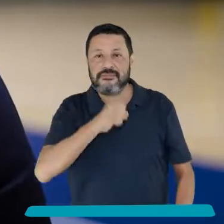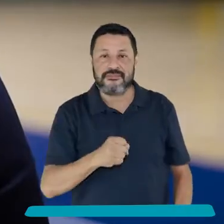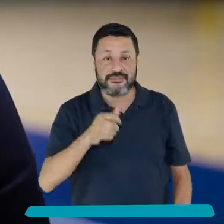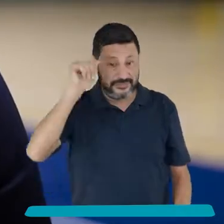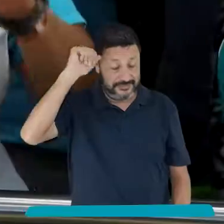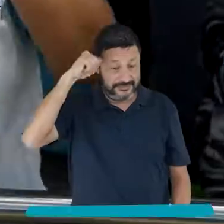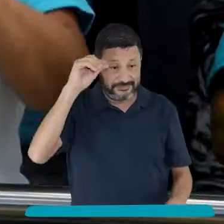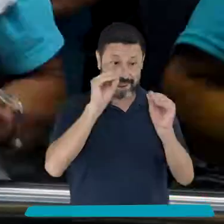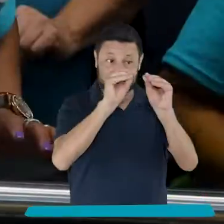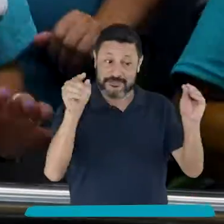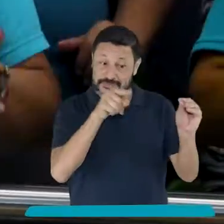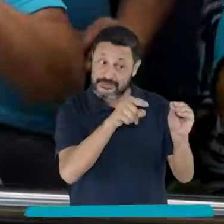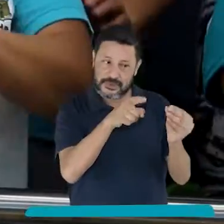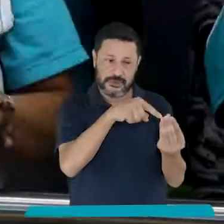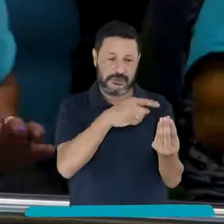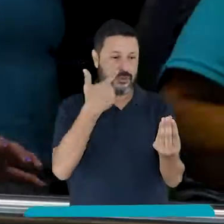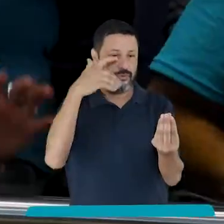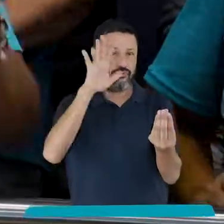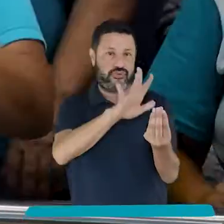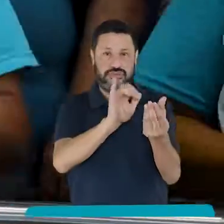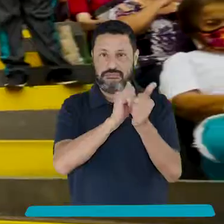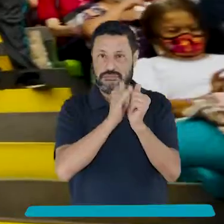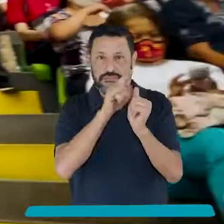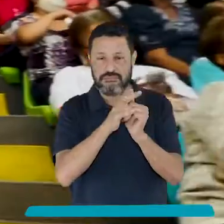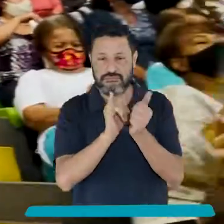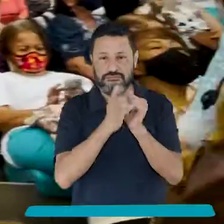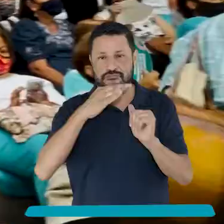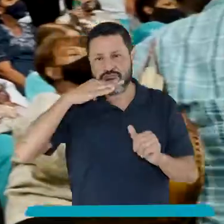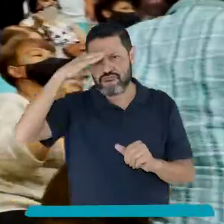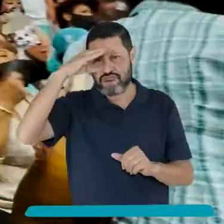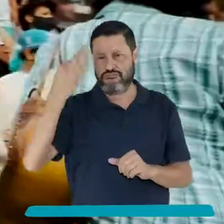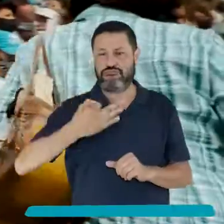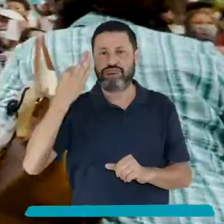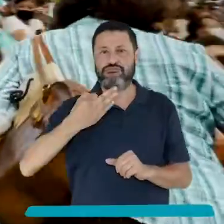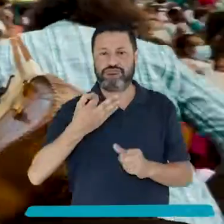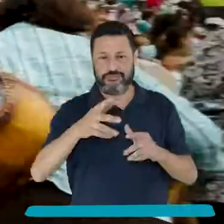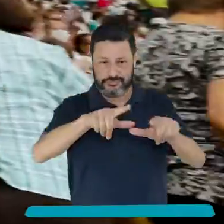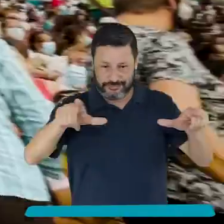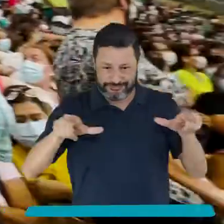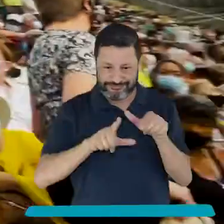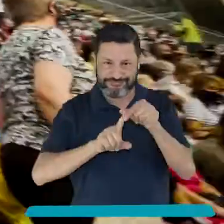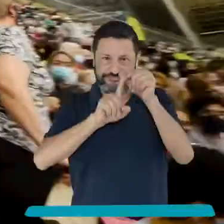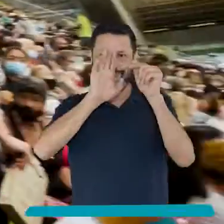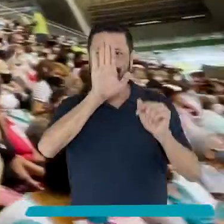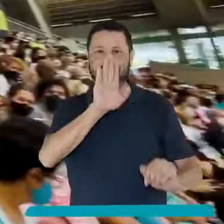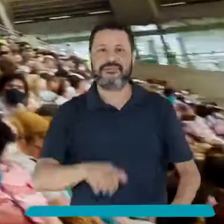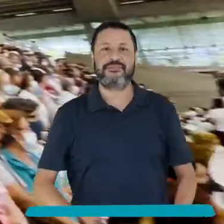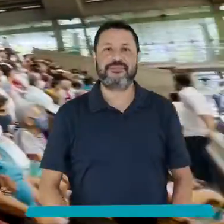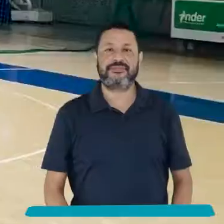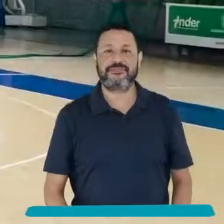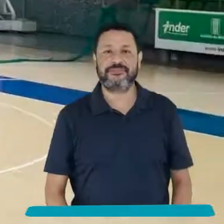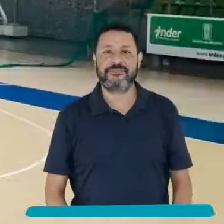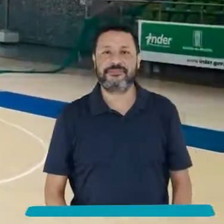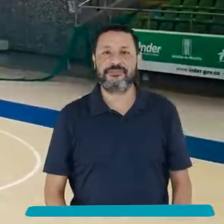adulto mayor y recordarles que son lo más importante para nosotros y que en el Inter Medellín siempre tendrán un espacio de privilegio.